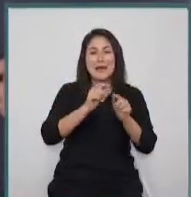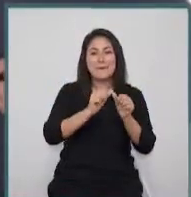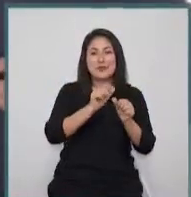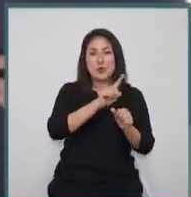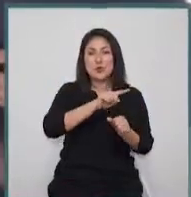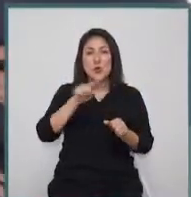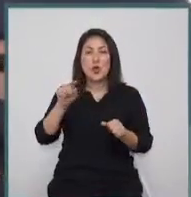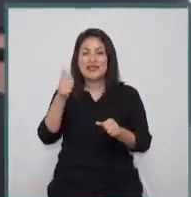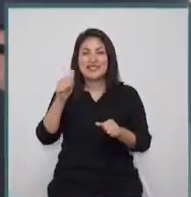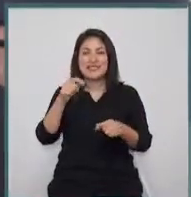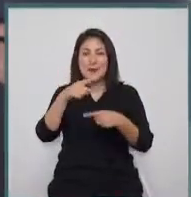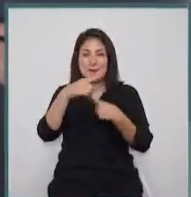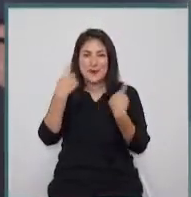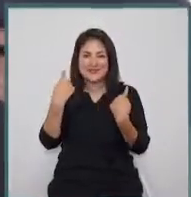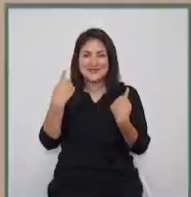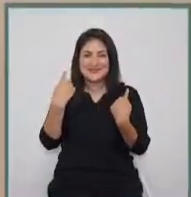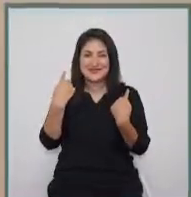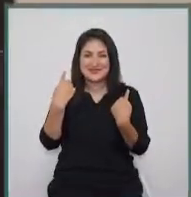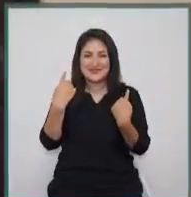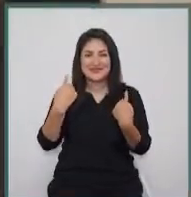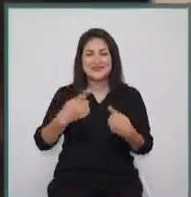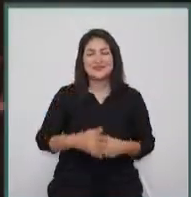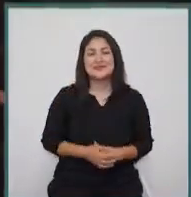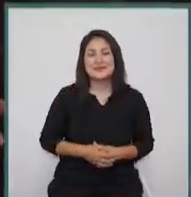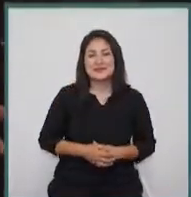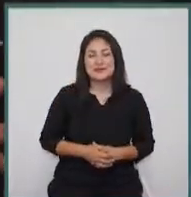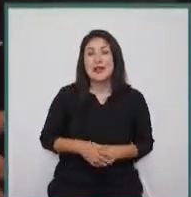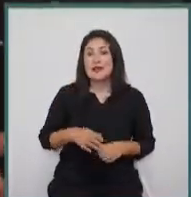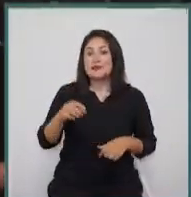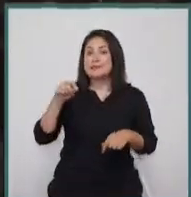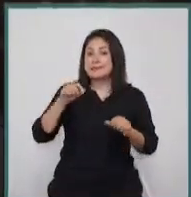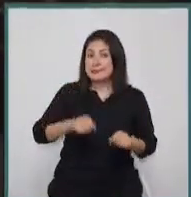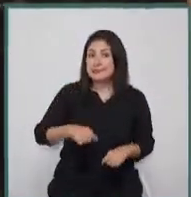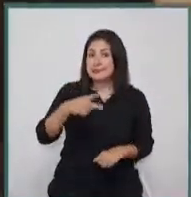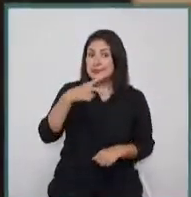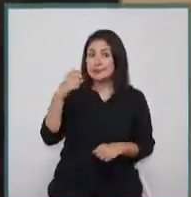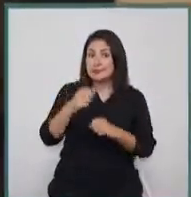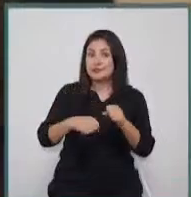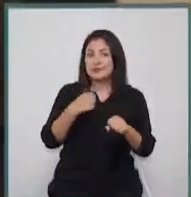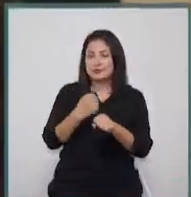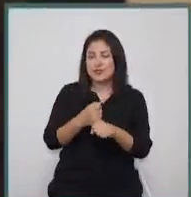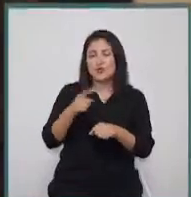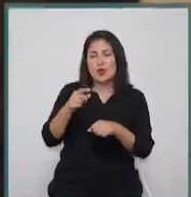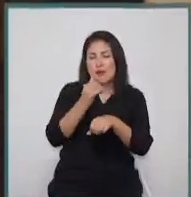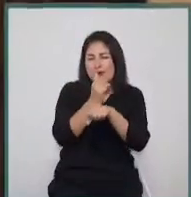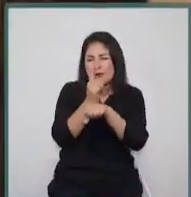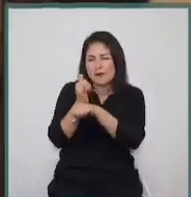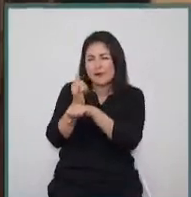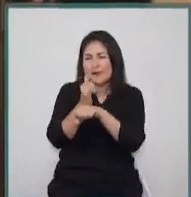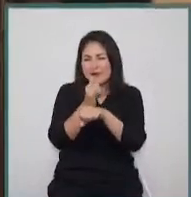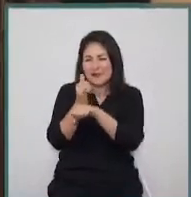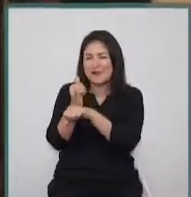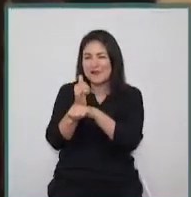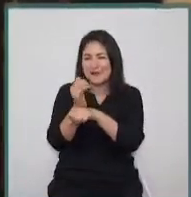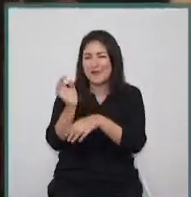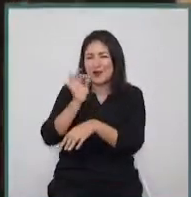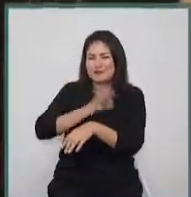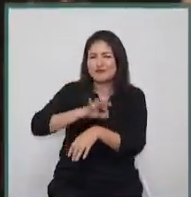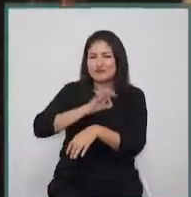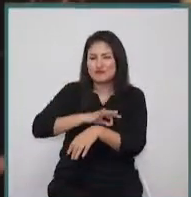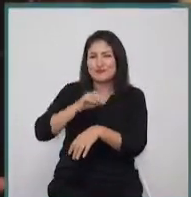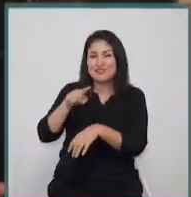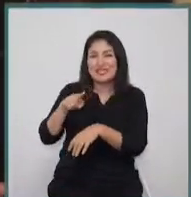al 10 de marzo a pisar uva y a bailar. Y por supuesto, Modo Bicentenario cubrirá todos los pormenores en esta edición